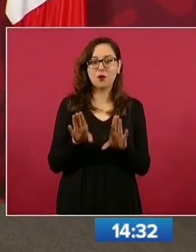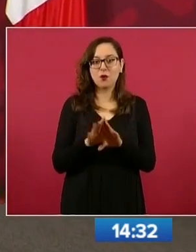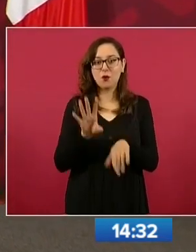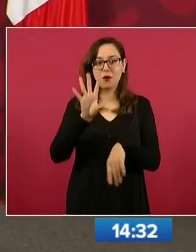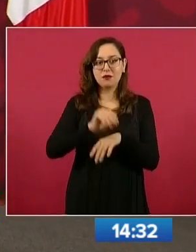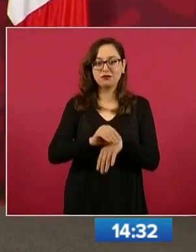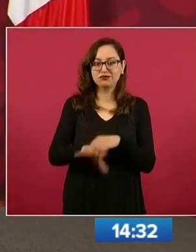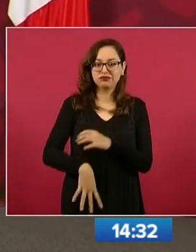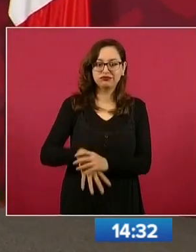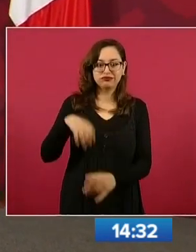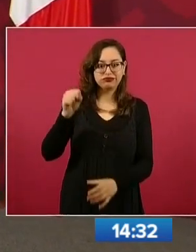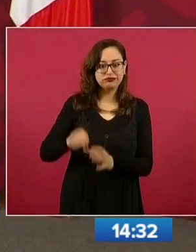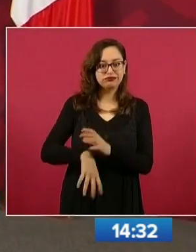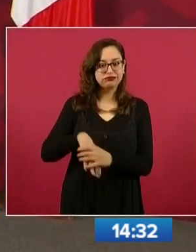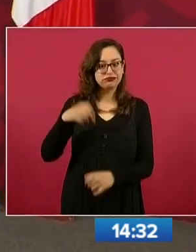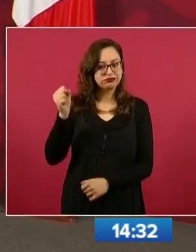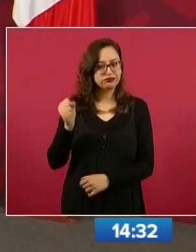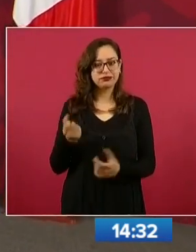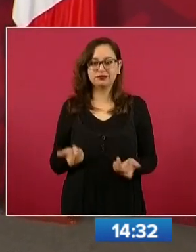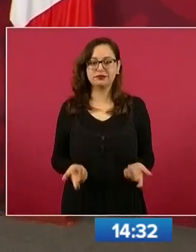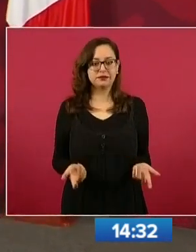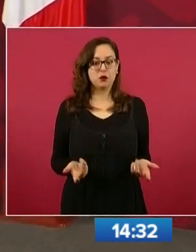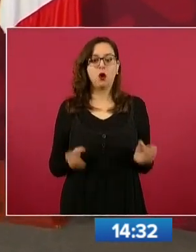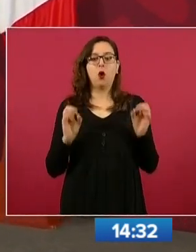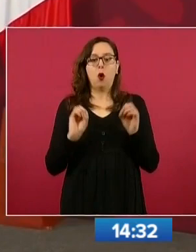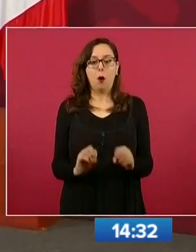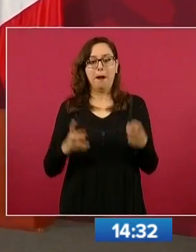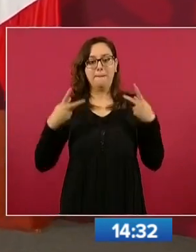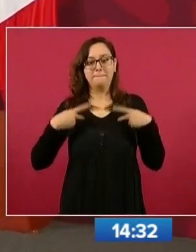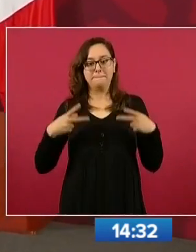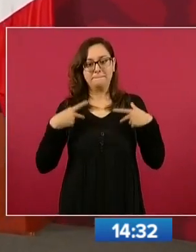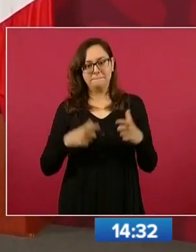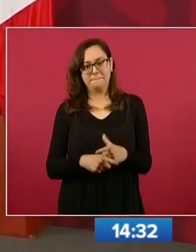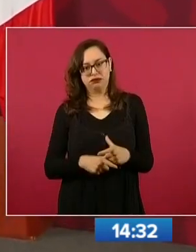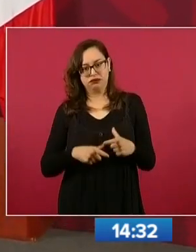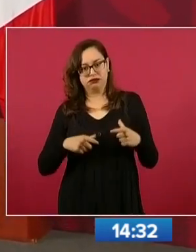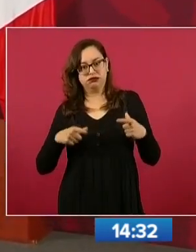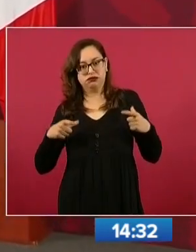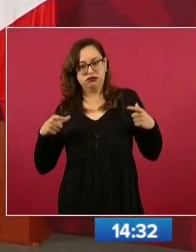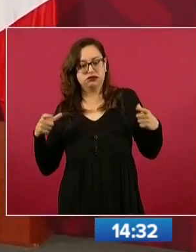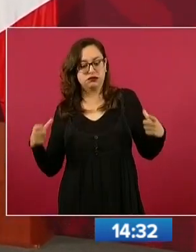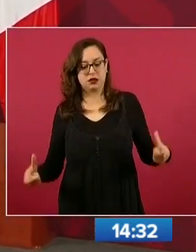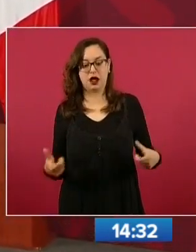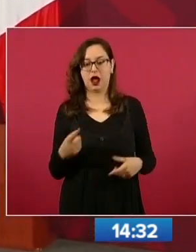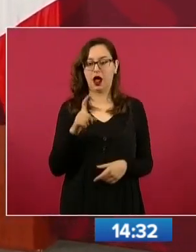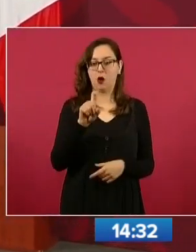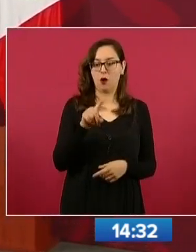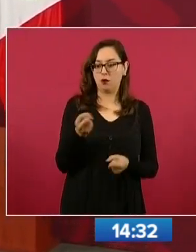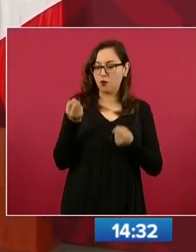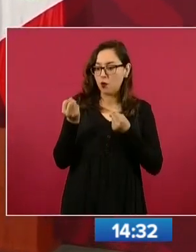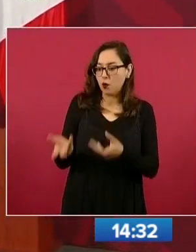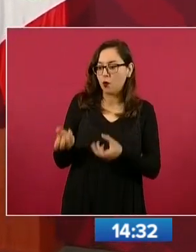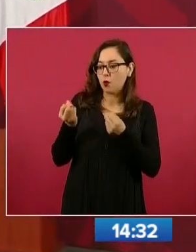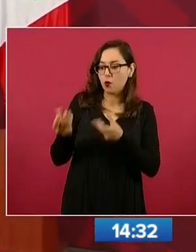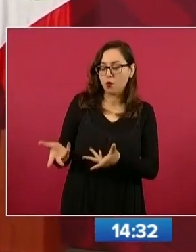ha crecido mucho la población y se necesita el agua